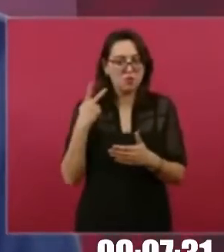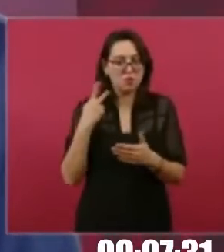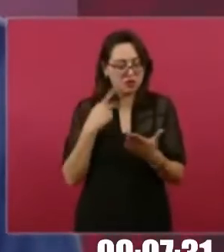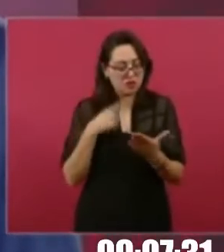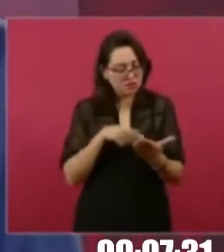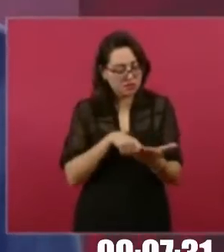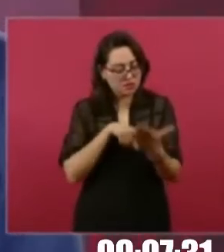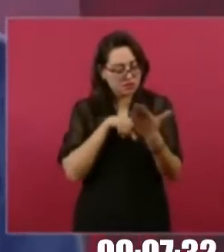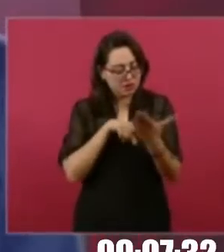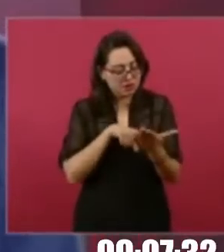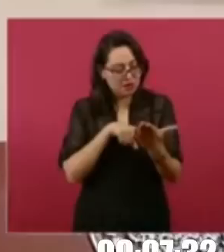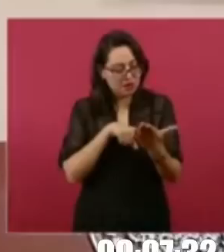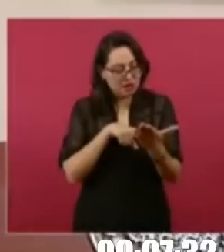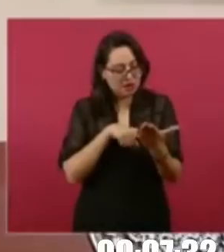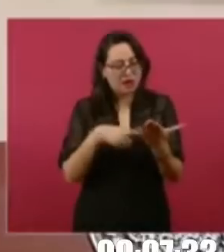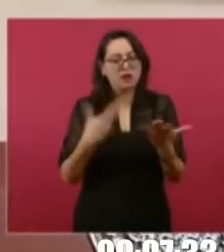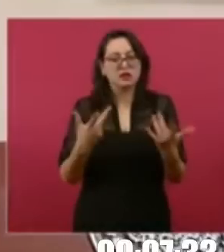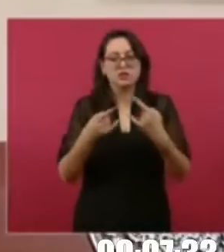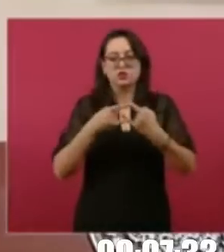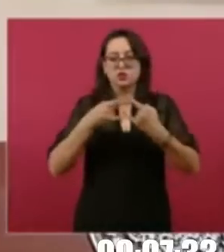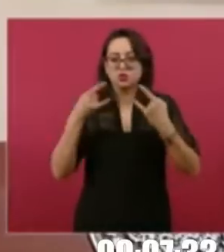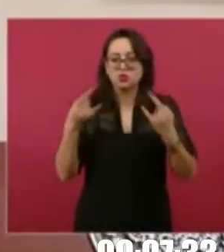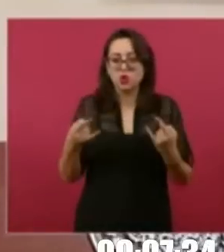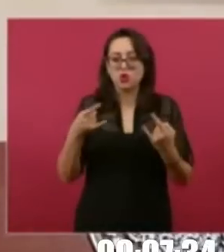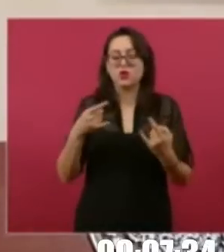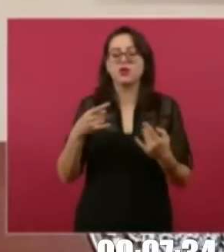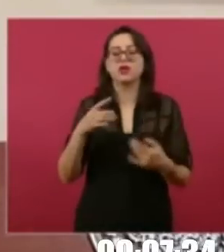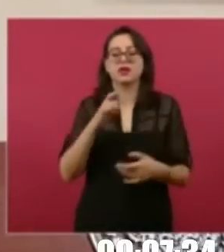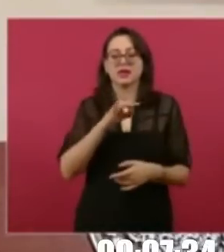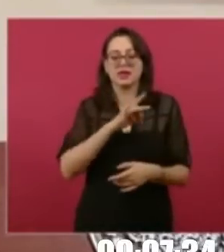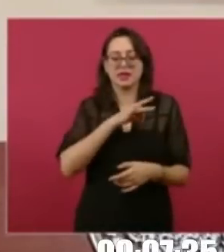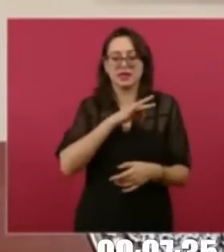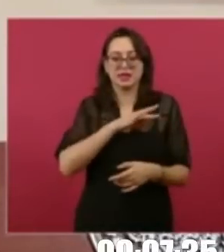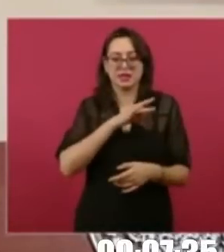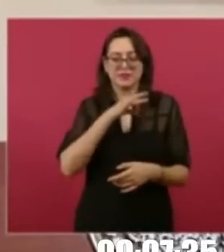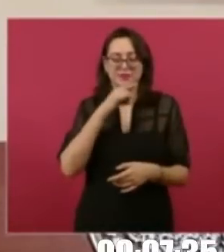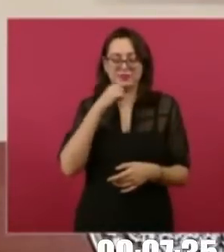el caso de chile todavía no se